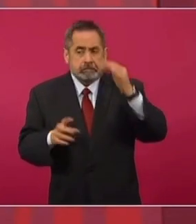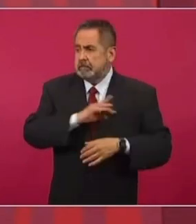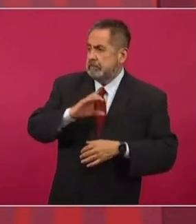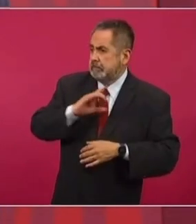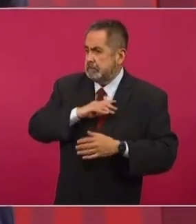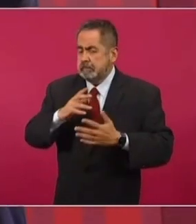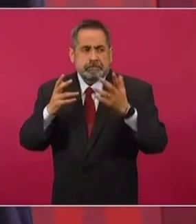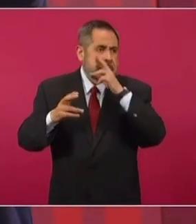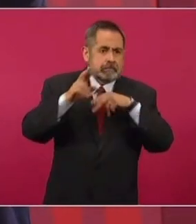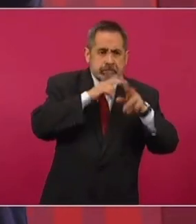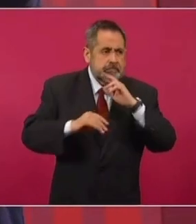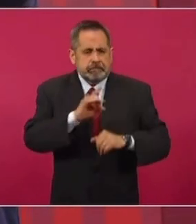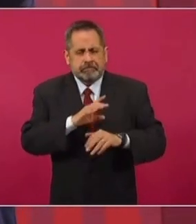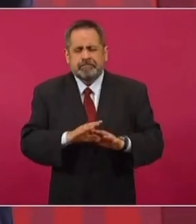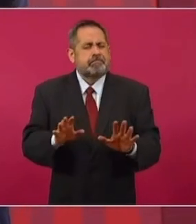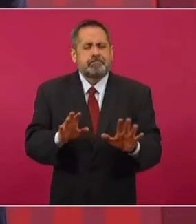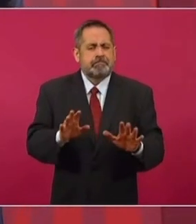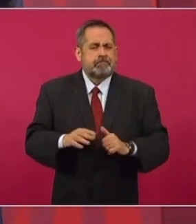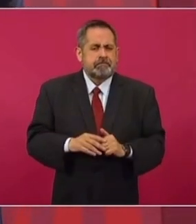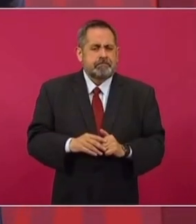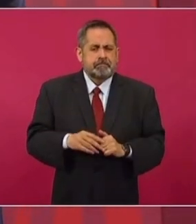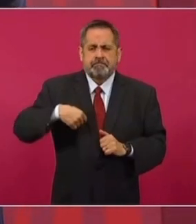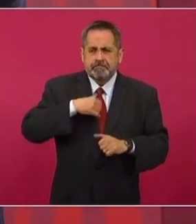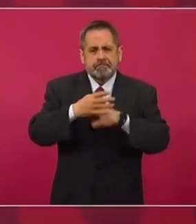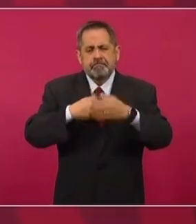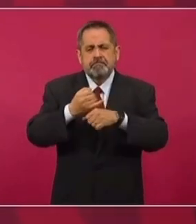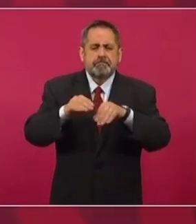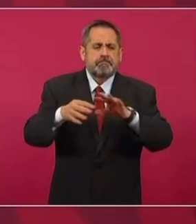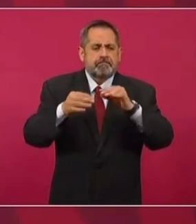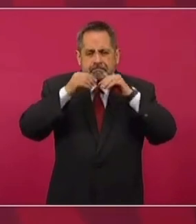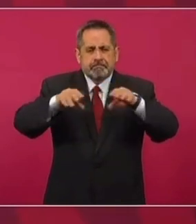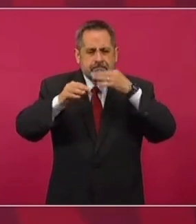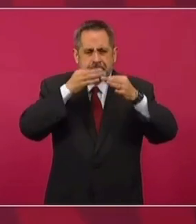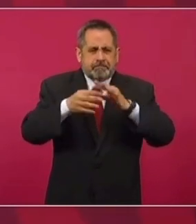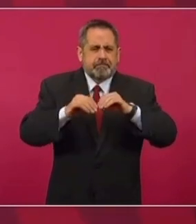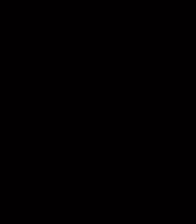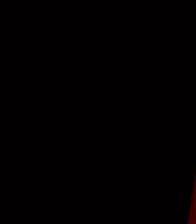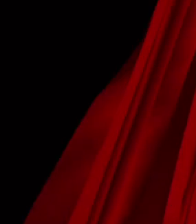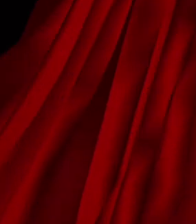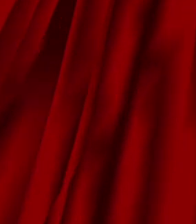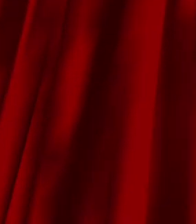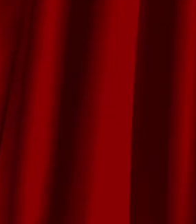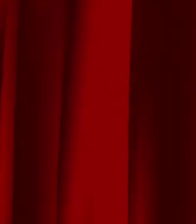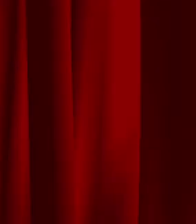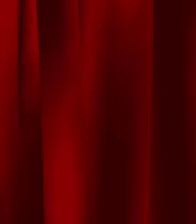metan miedo. Nosotros estaríamos informando cualquier situación. Sí.